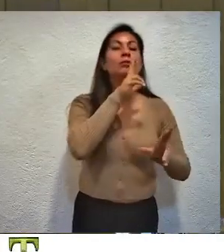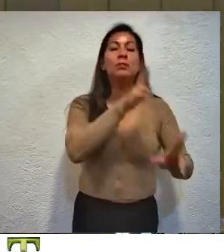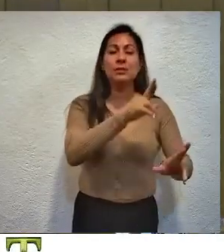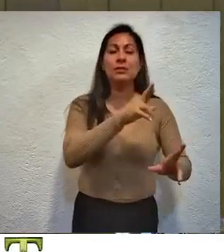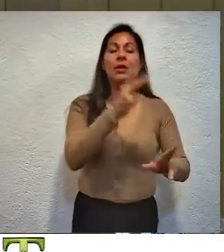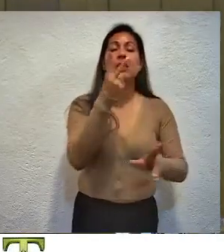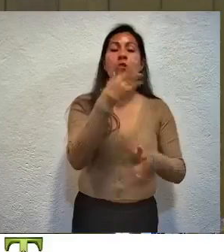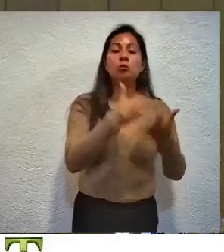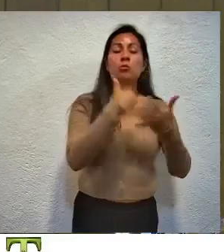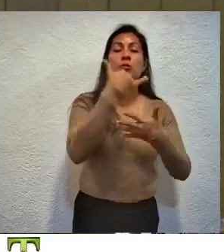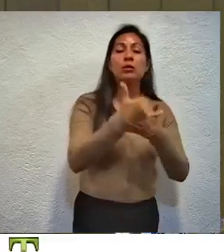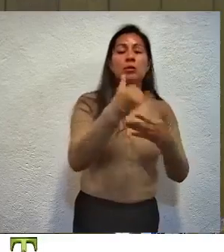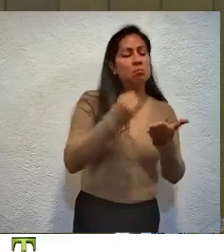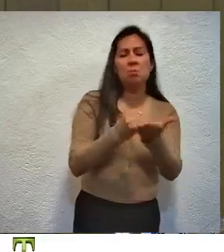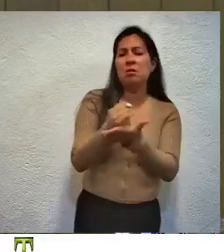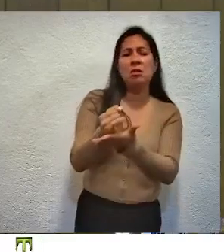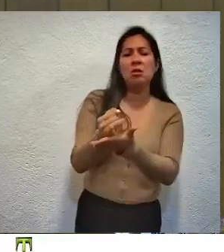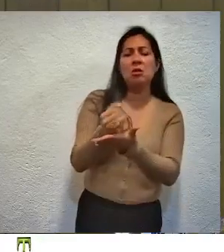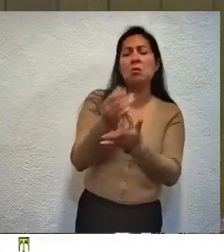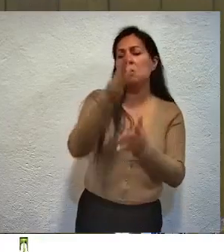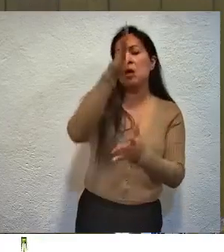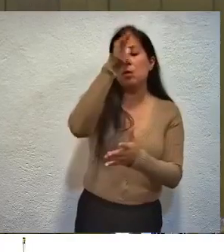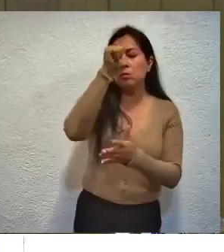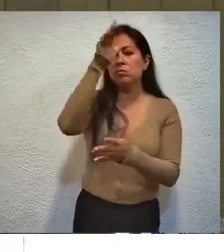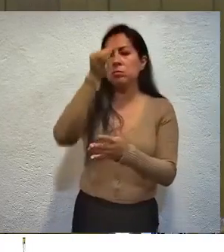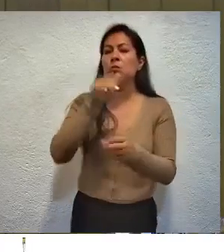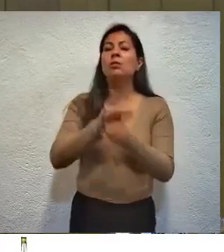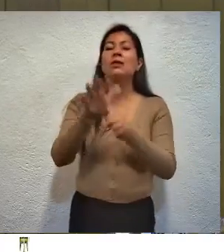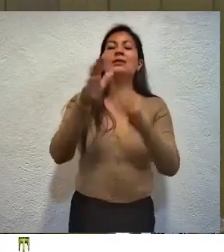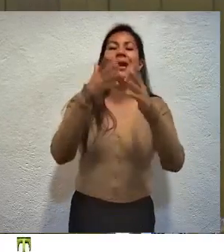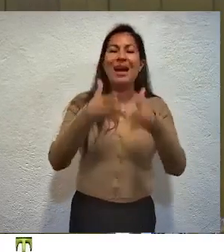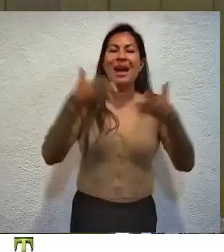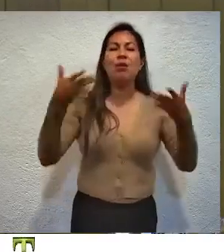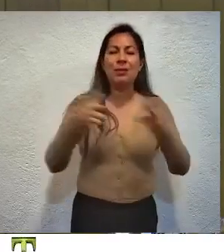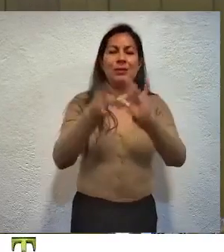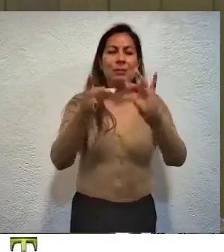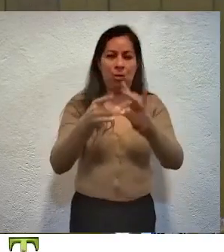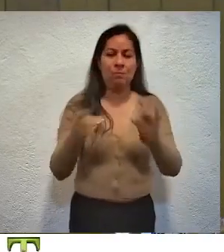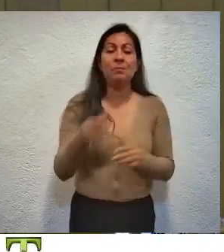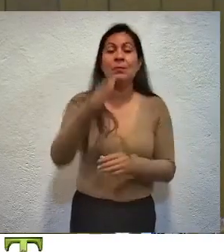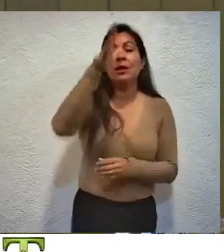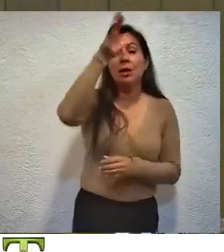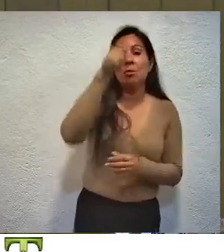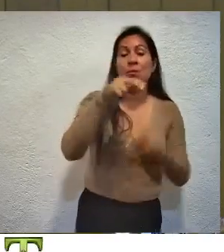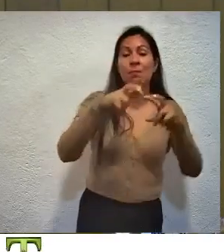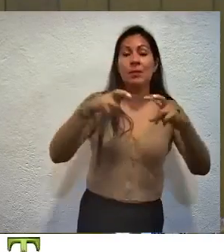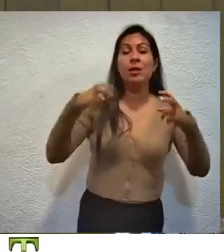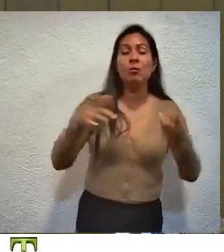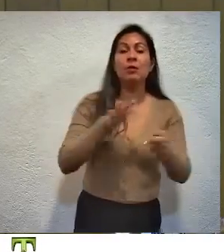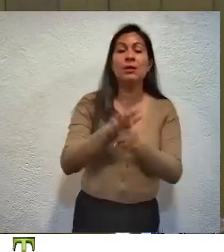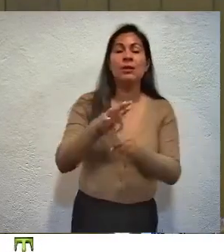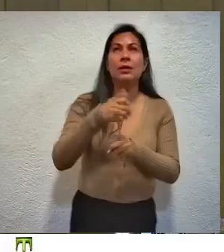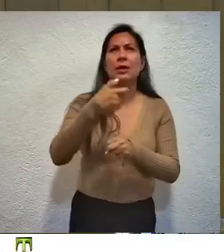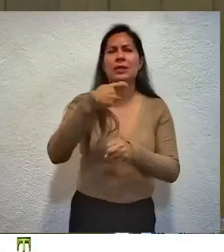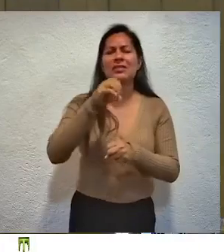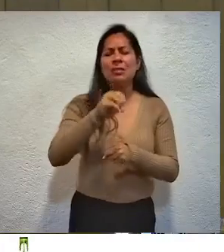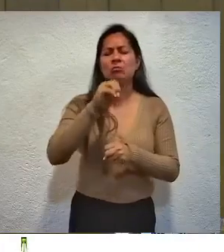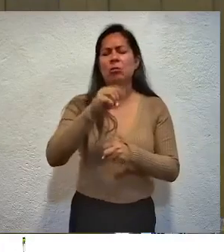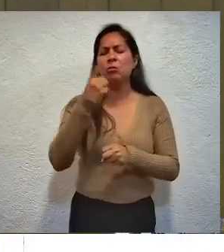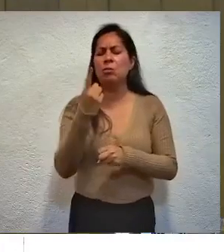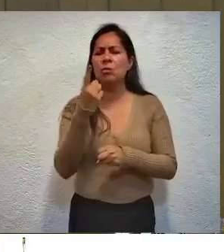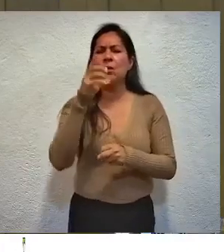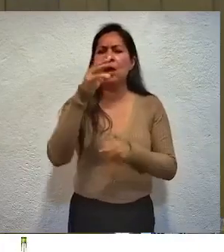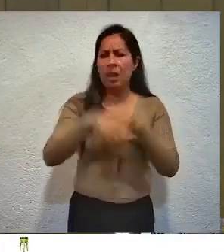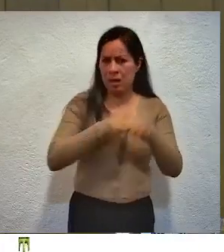y dos proyectos de sentencia convenio, los cuales a continuación preciso. El acuerdo plenario derivado del GET 001 de este